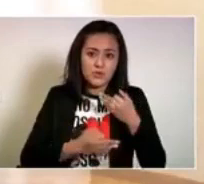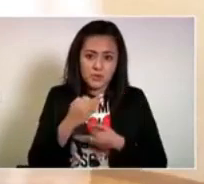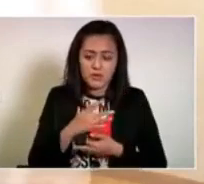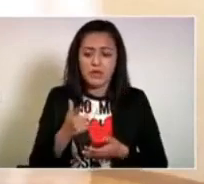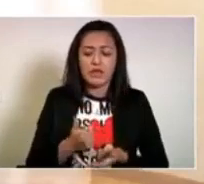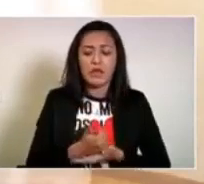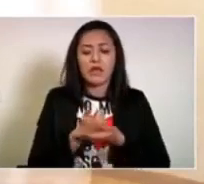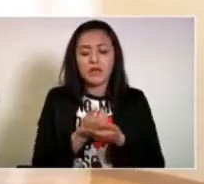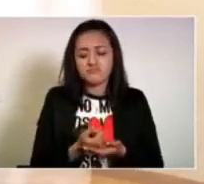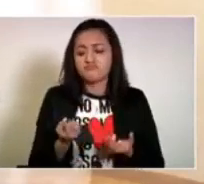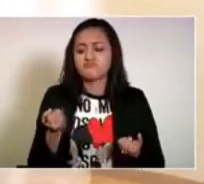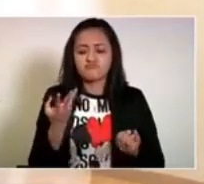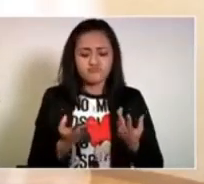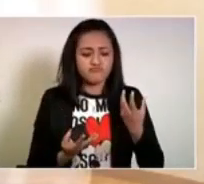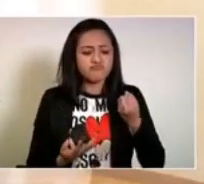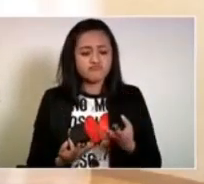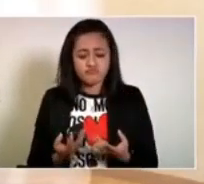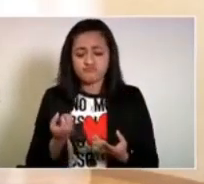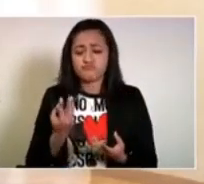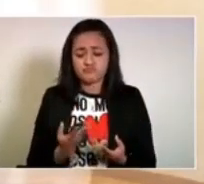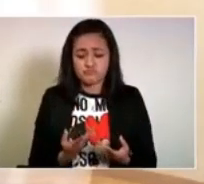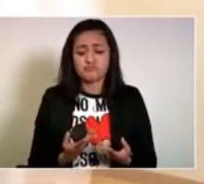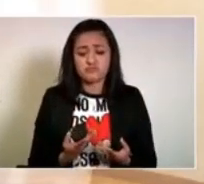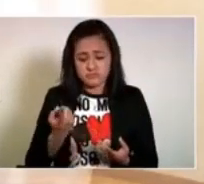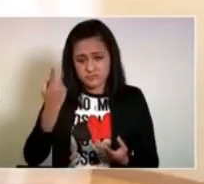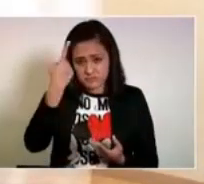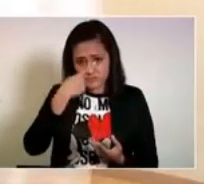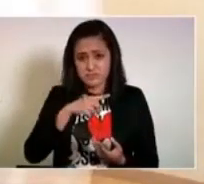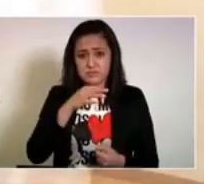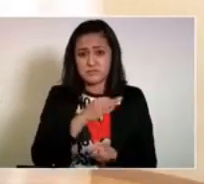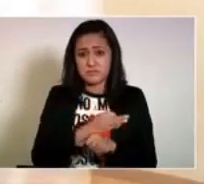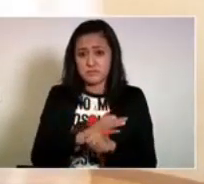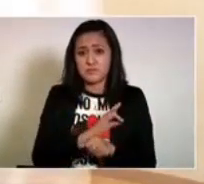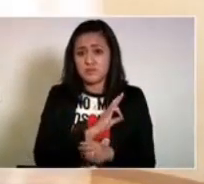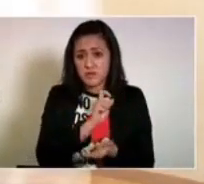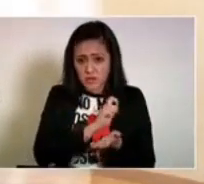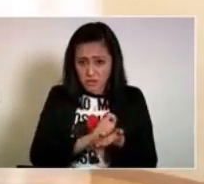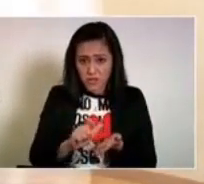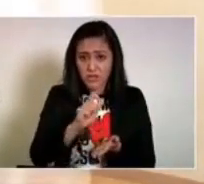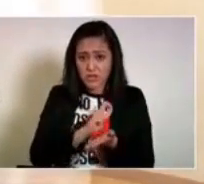echaríamos una monedita a al cofre de